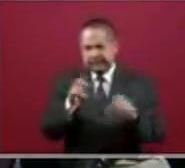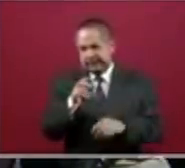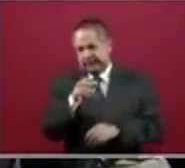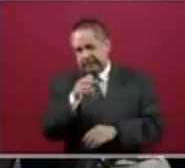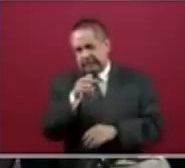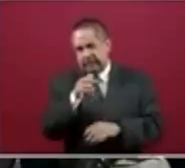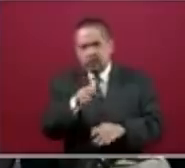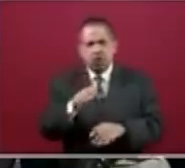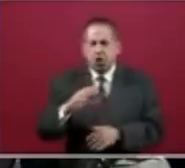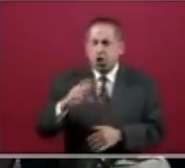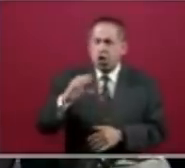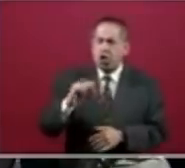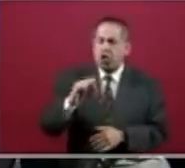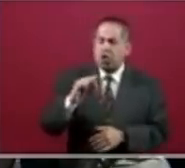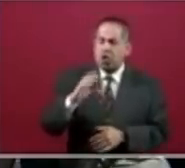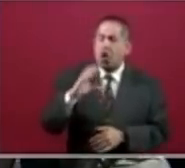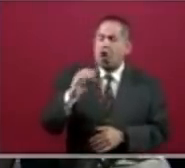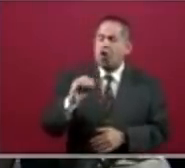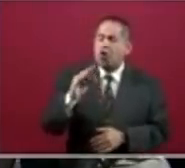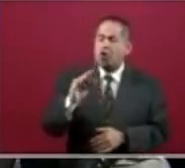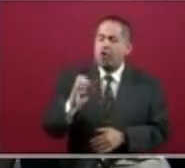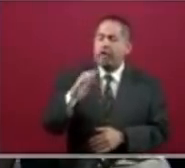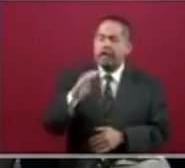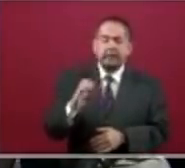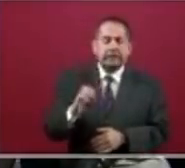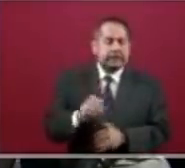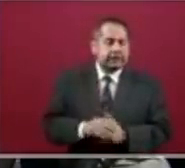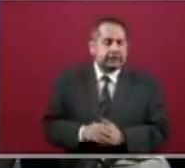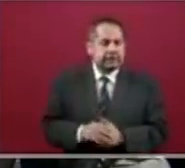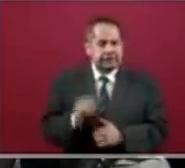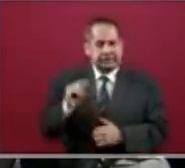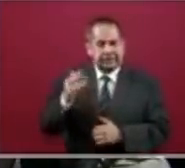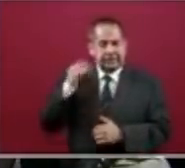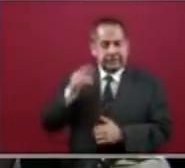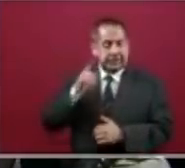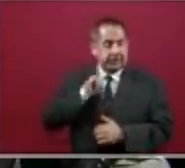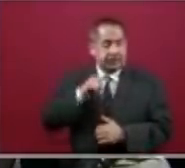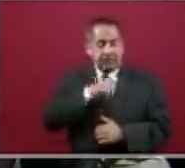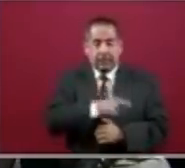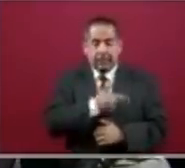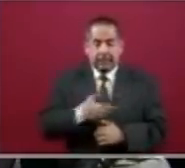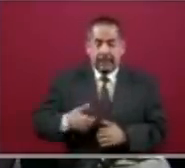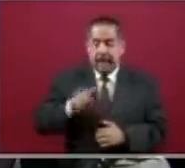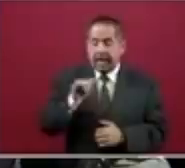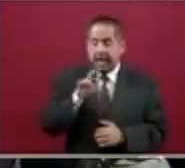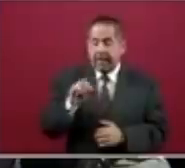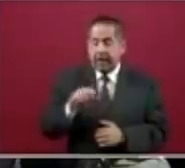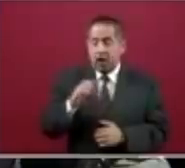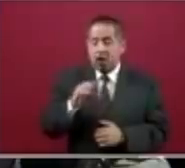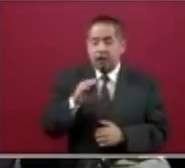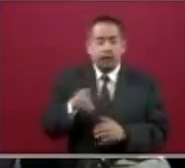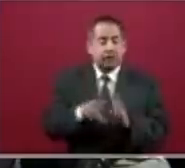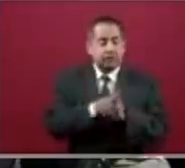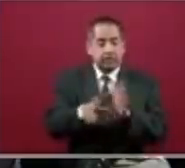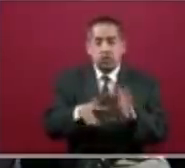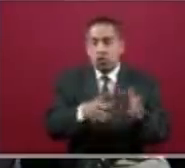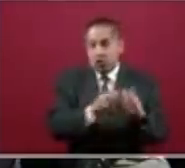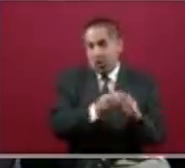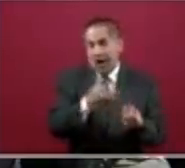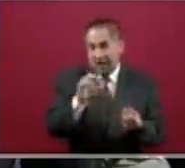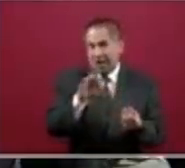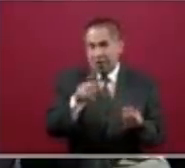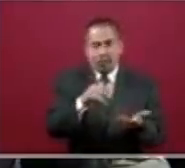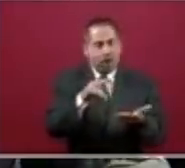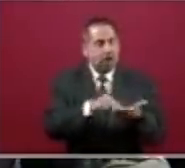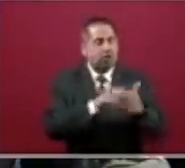la COFECE. En días recientes, la presidenta comisionada de la COFECE, Alejandra Palacios, firmó un artículo en el periódico Reforma,